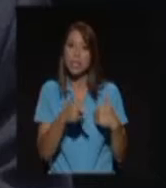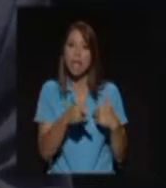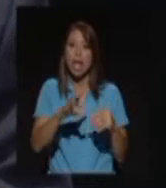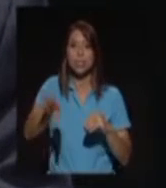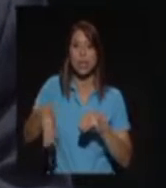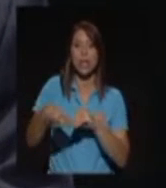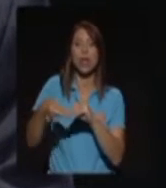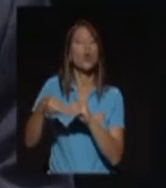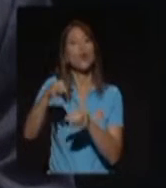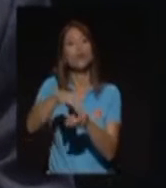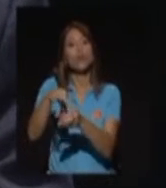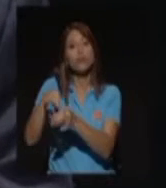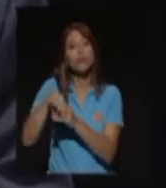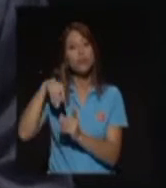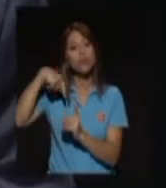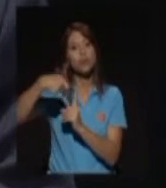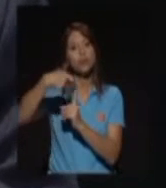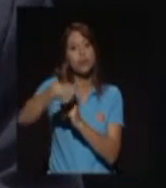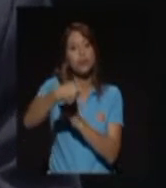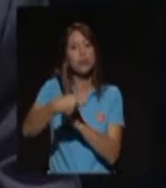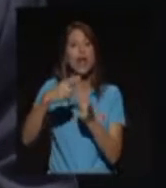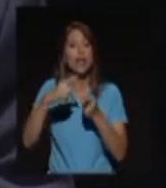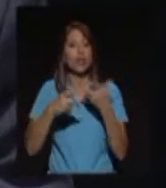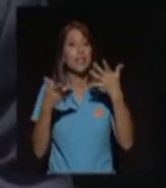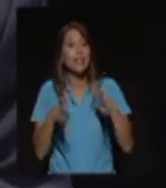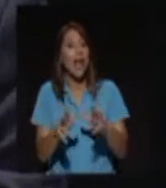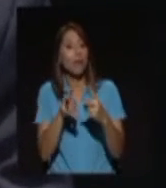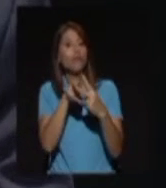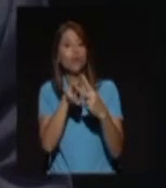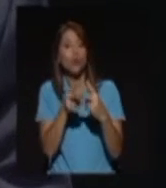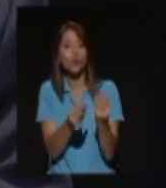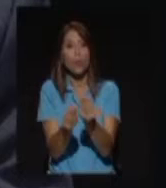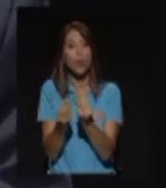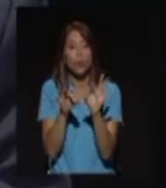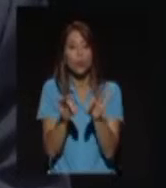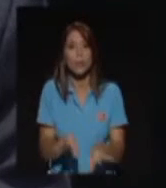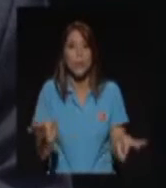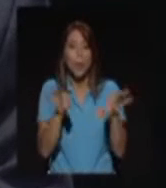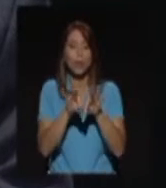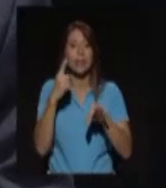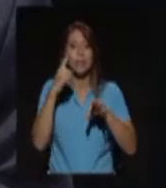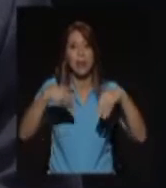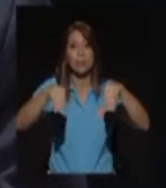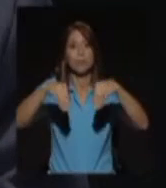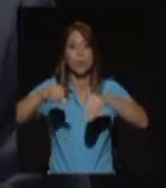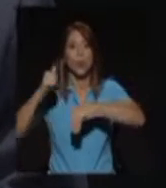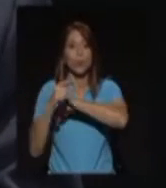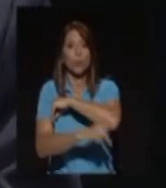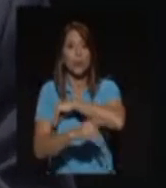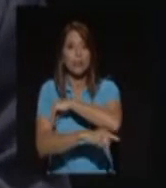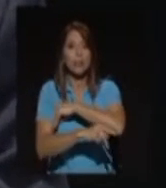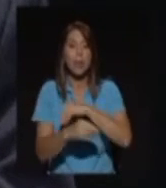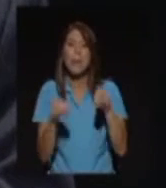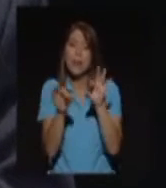la producción bananera, y entonces ya tenemos dos productos importantes de exportación. Mucho más importante el